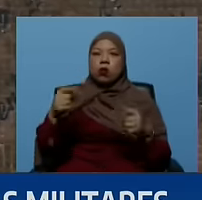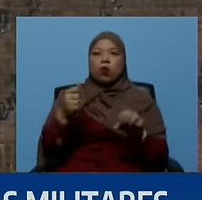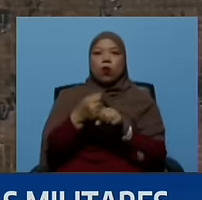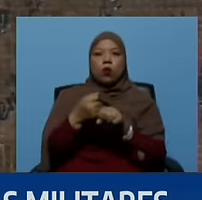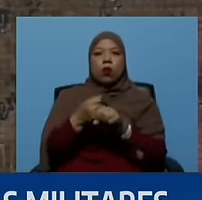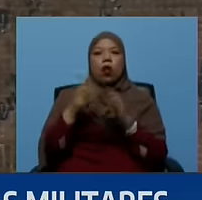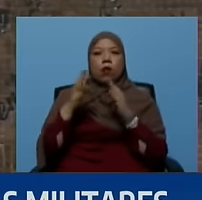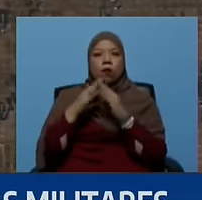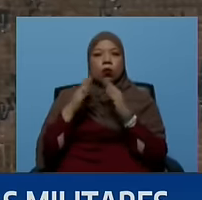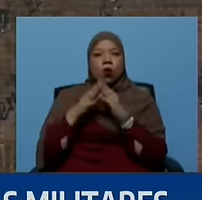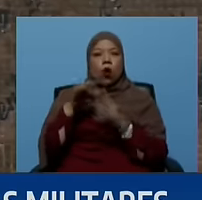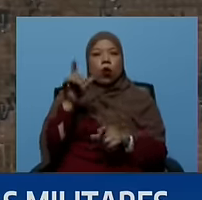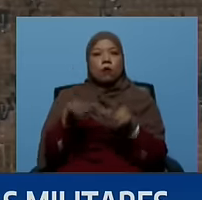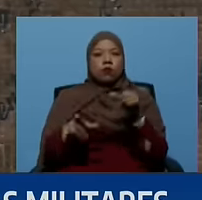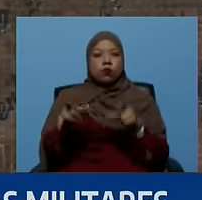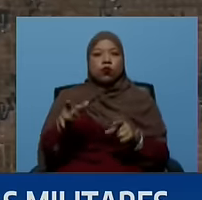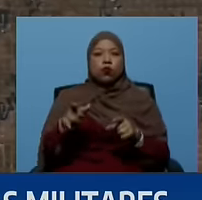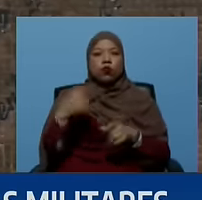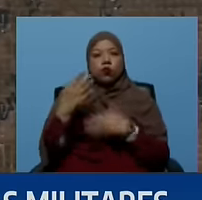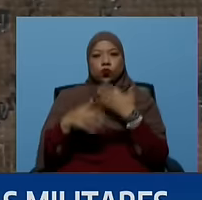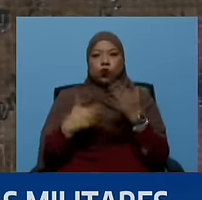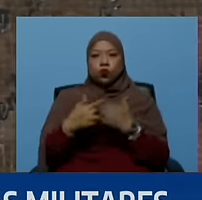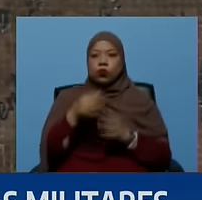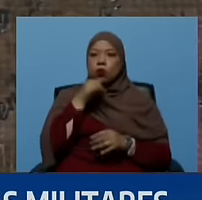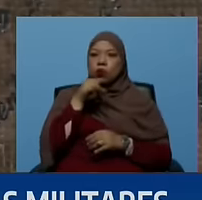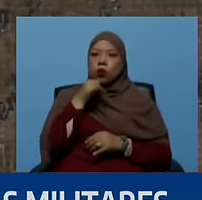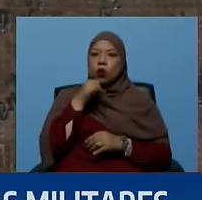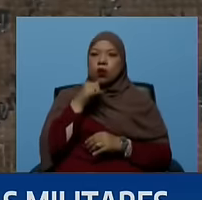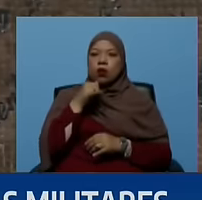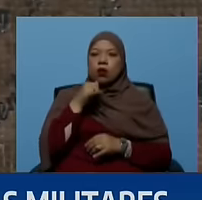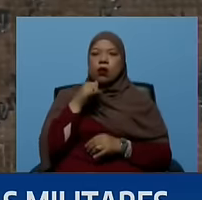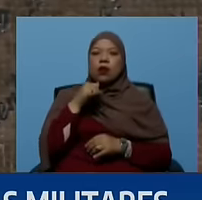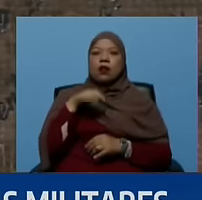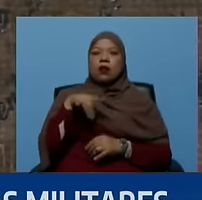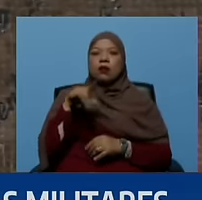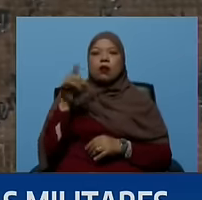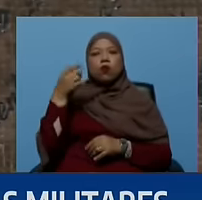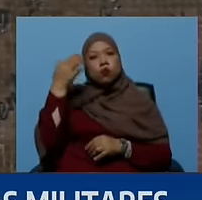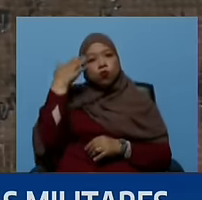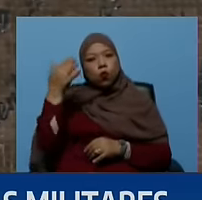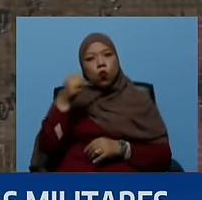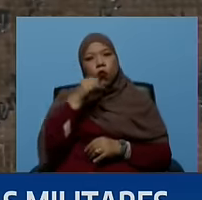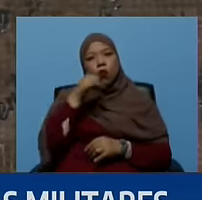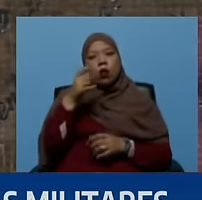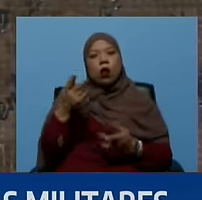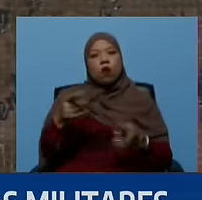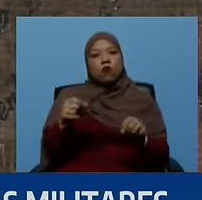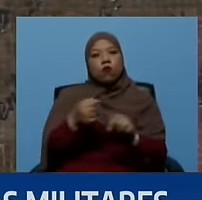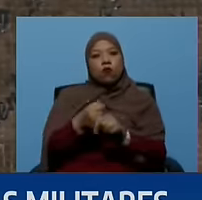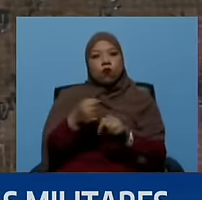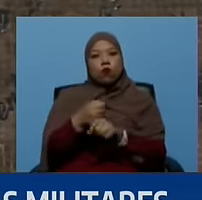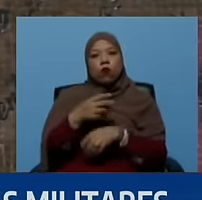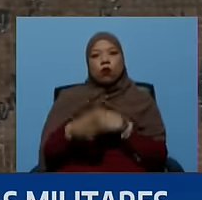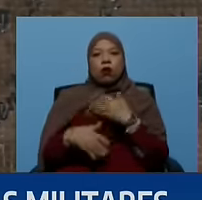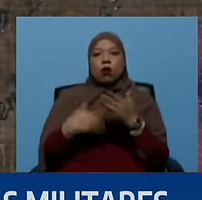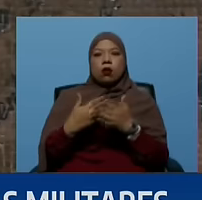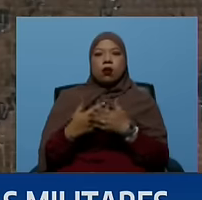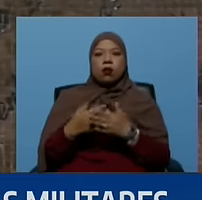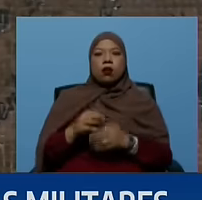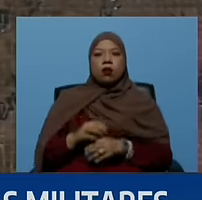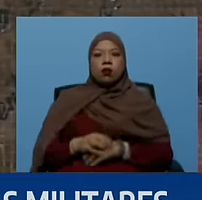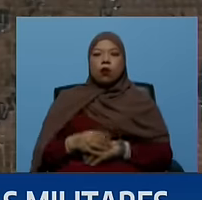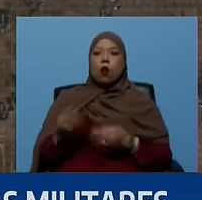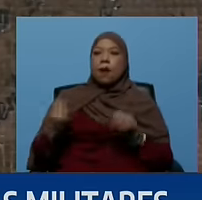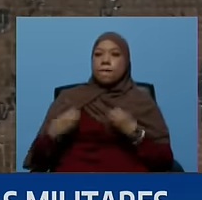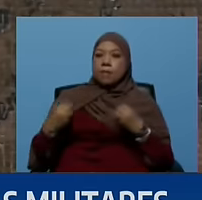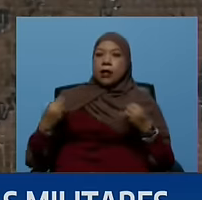edificio de cerr grande se llama verdad Ese tiene un nombre pero nadie se sabe el nombre es el bloque de cerr grande ahí